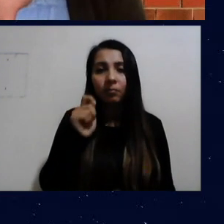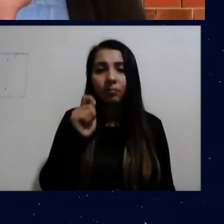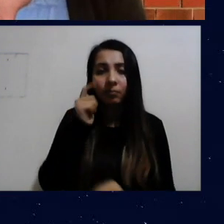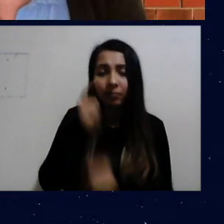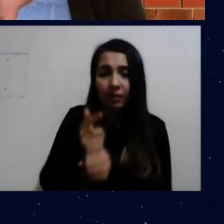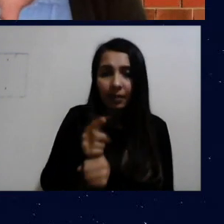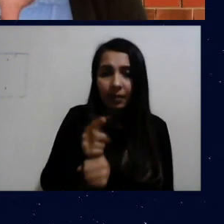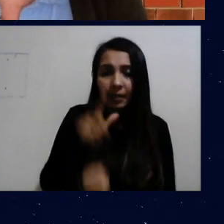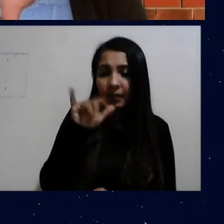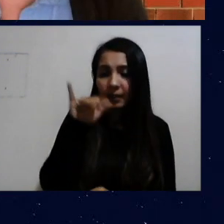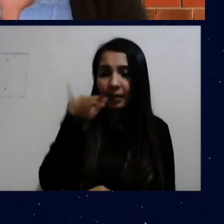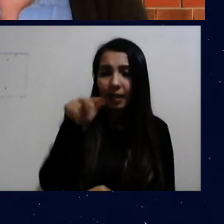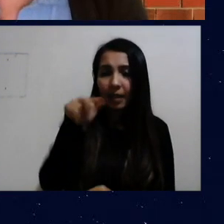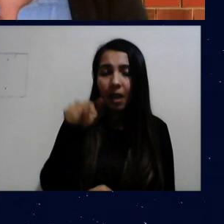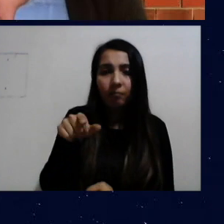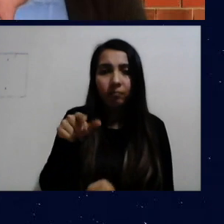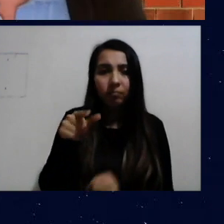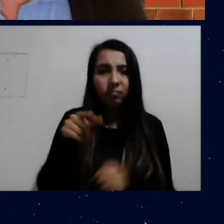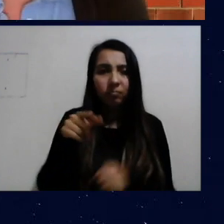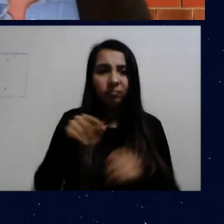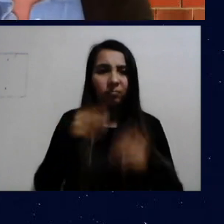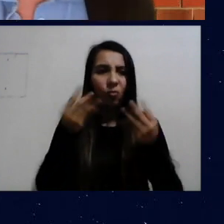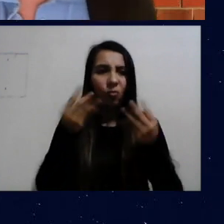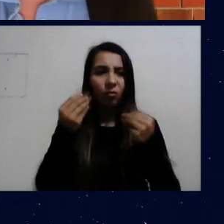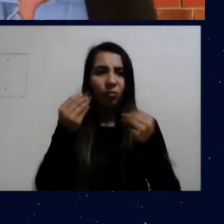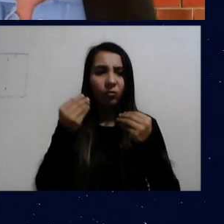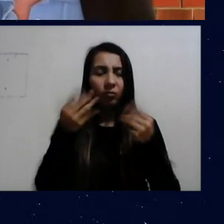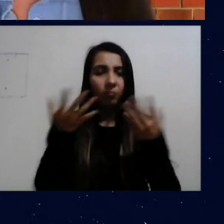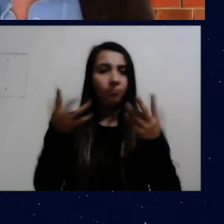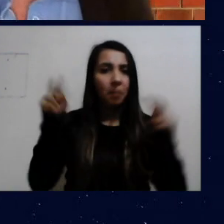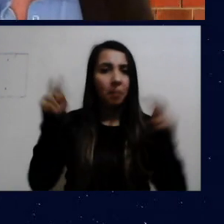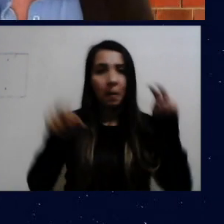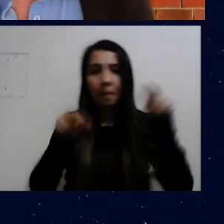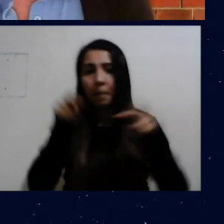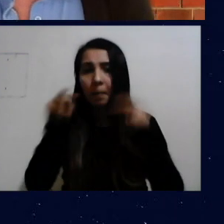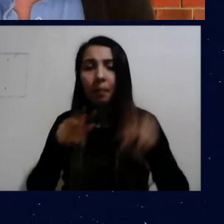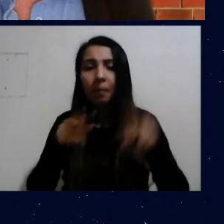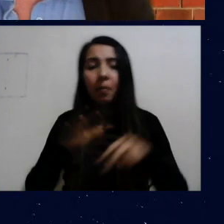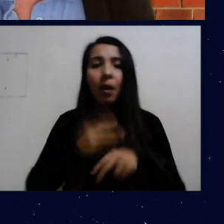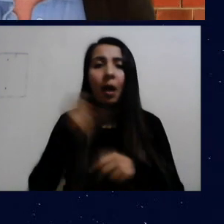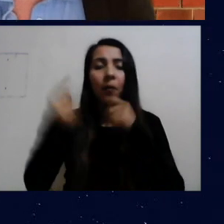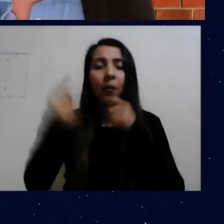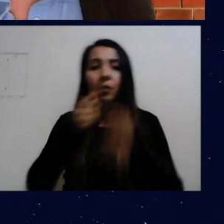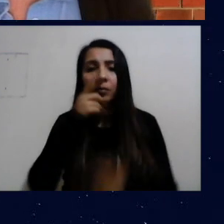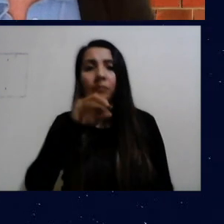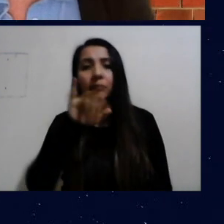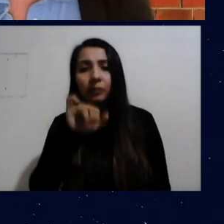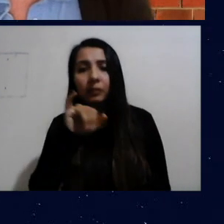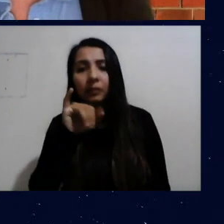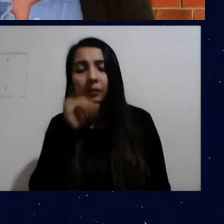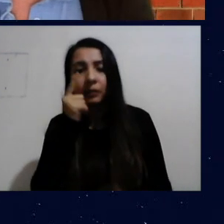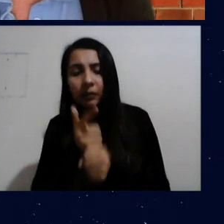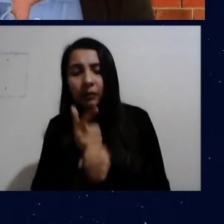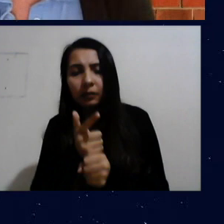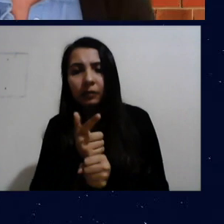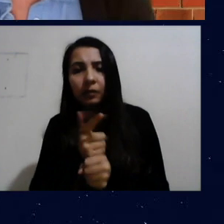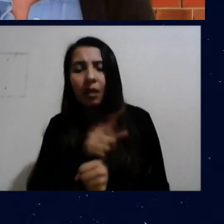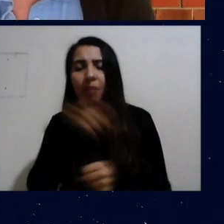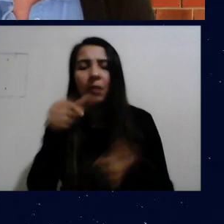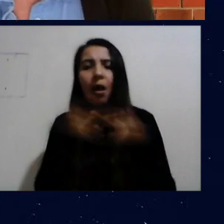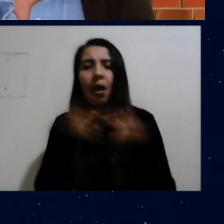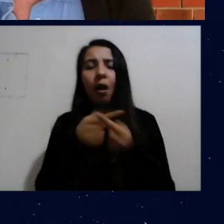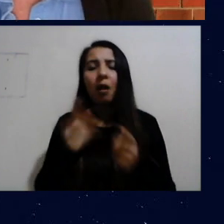decían primero que sí, la habían detectado, después que no, que es muy difícil la detección de glicina. Entonces, no